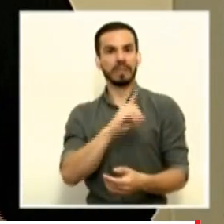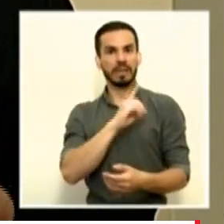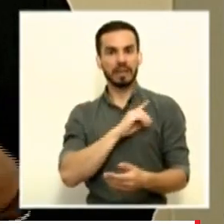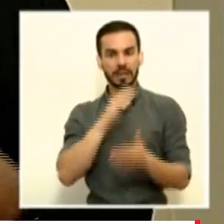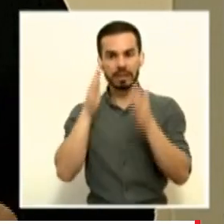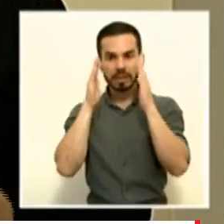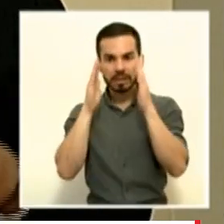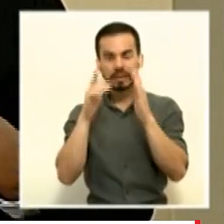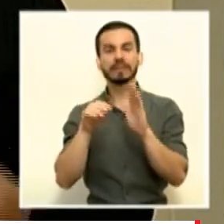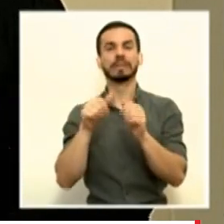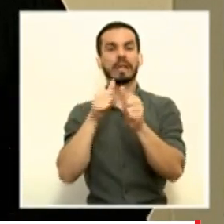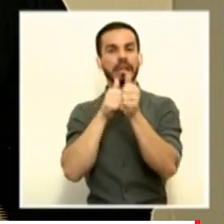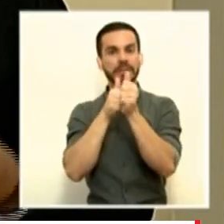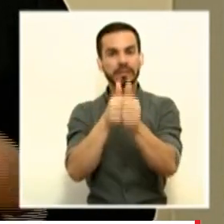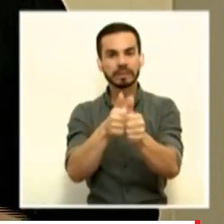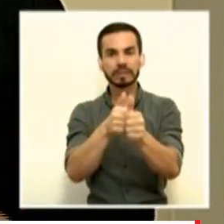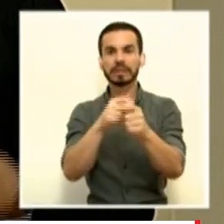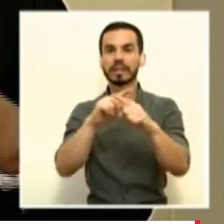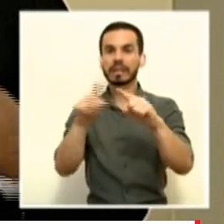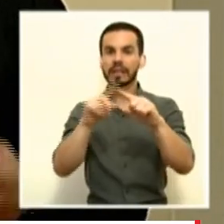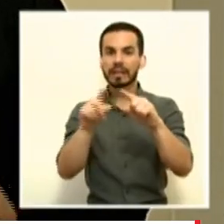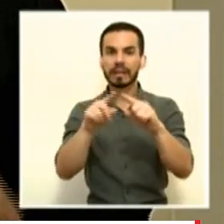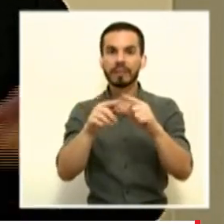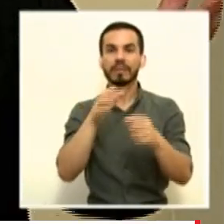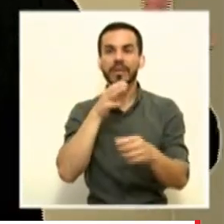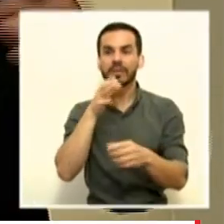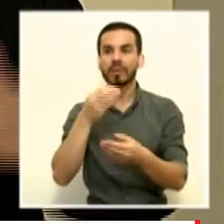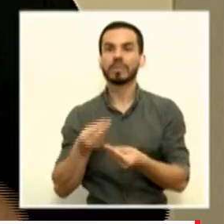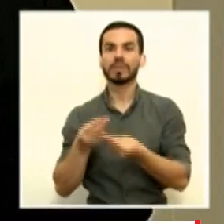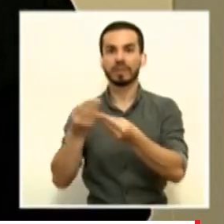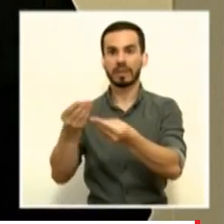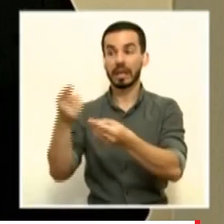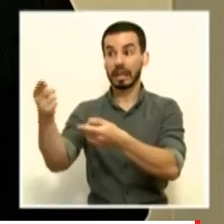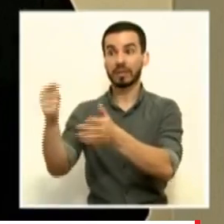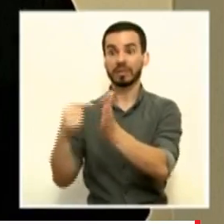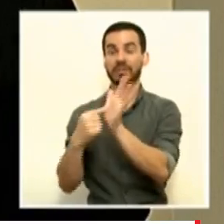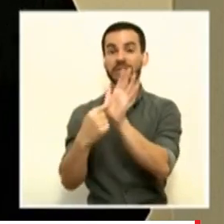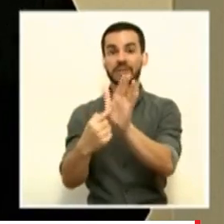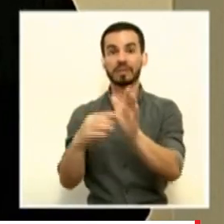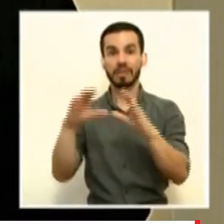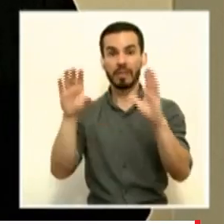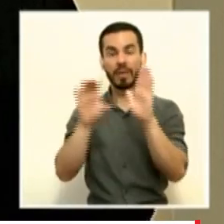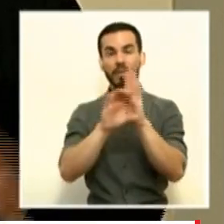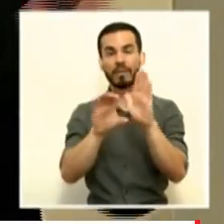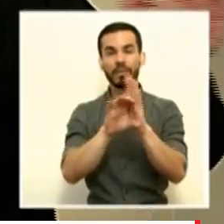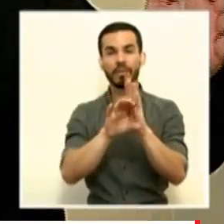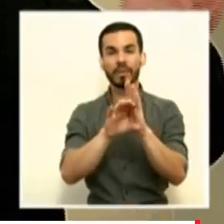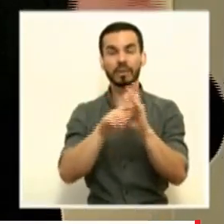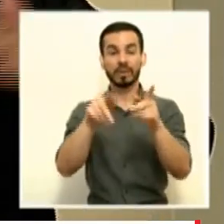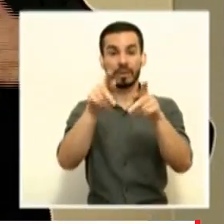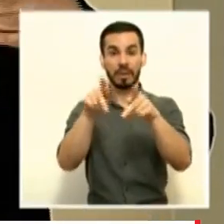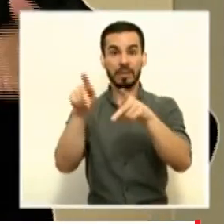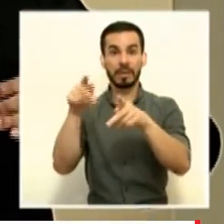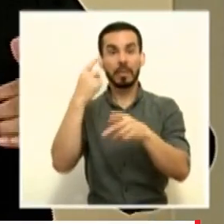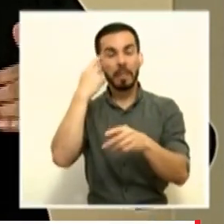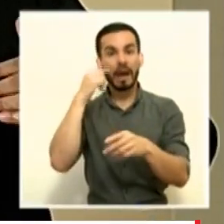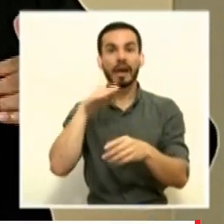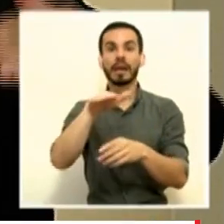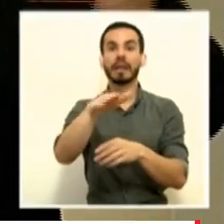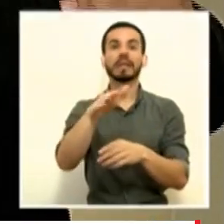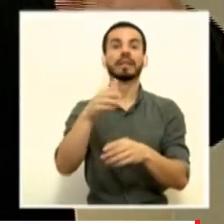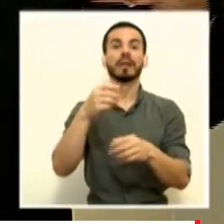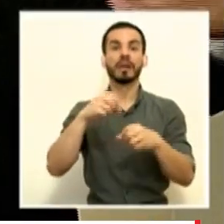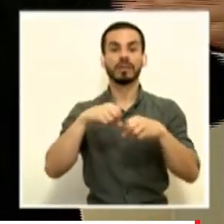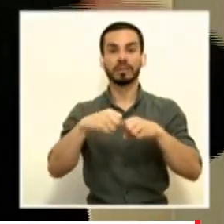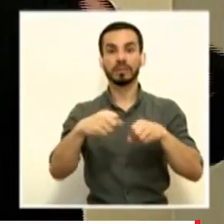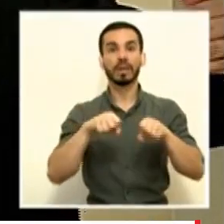población que sigue las diferentes recomendaciones que se les dan. De hecho, nos enseñaban unas fotos donde la gente, para ir al